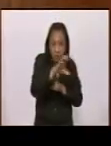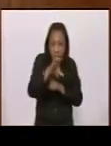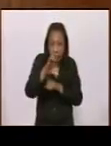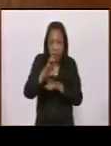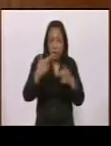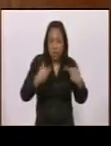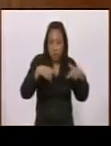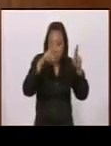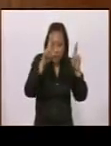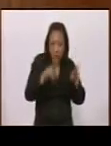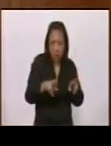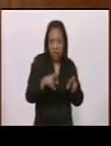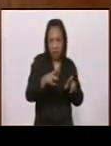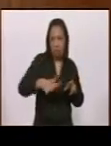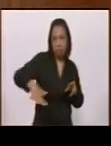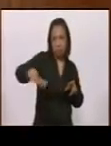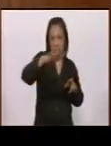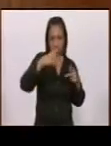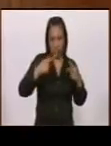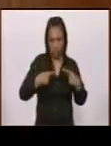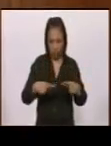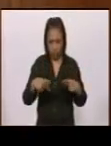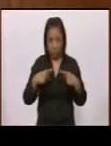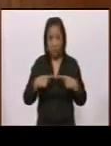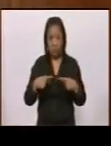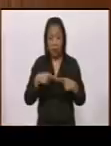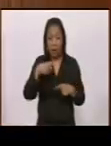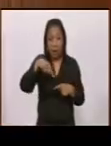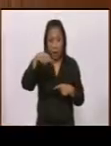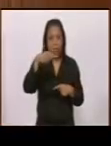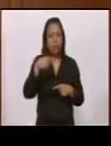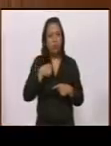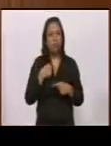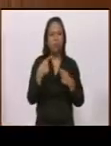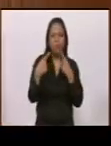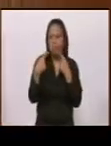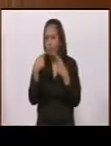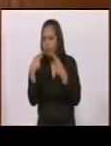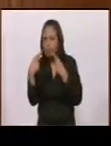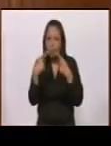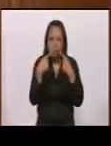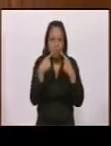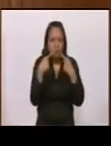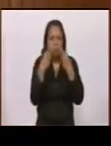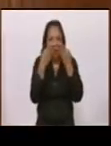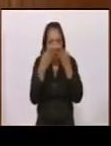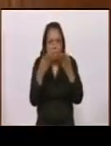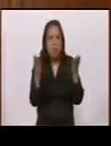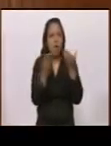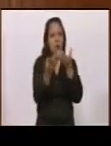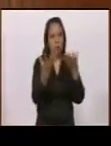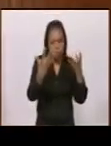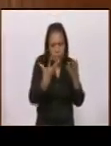representativos de la sociedad, con quienes tendré un diálogo abierto e incluyente,